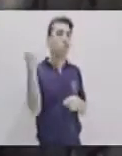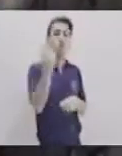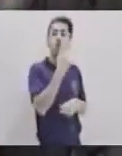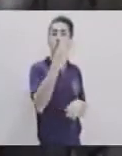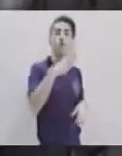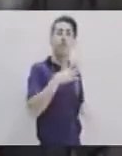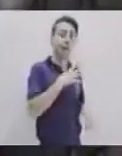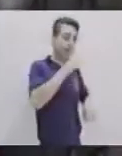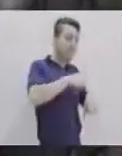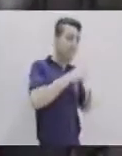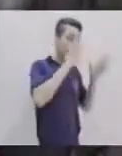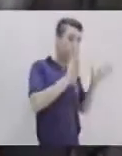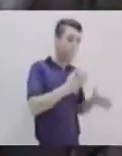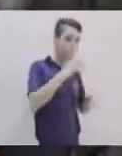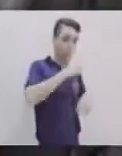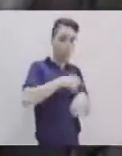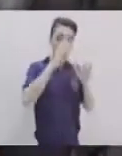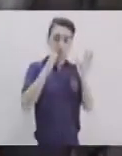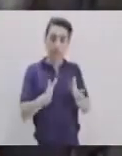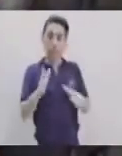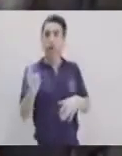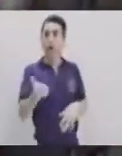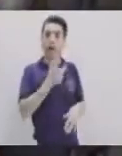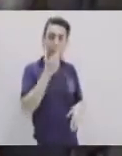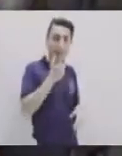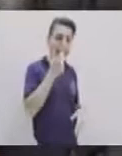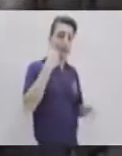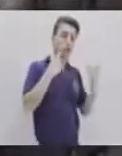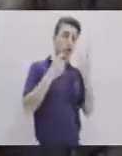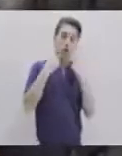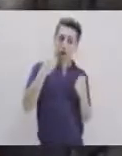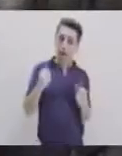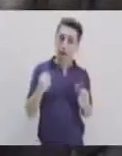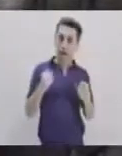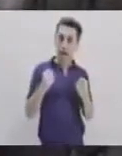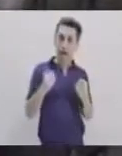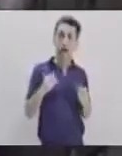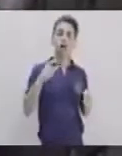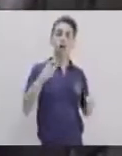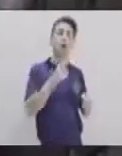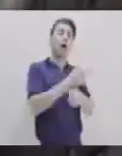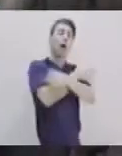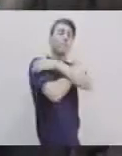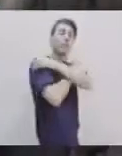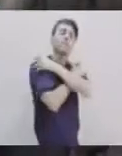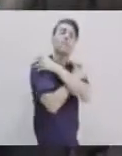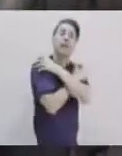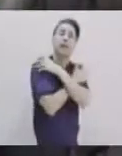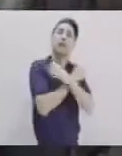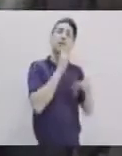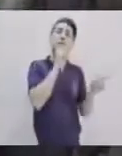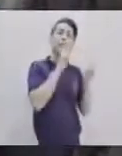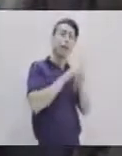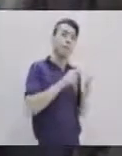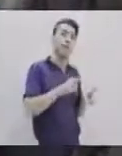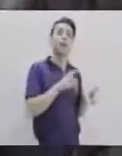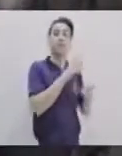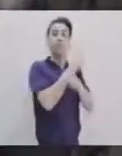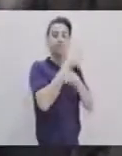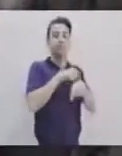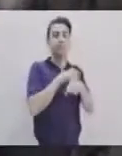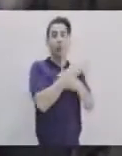todo hay un tiempo. Tienes un tiempo para reír, tienes un tiempo para llorar, tienes un tiempo para abrazar y hay un tiempo para dejar de